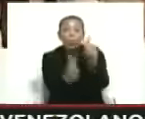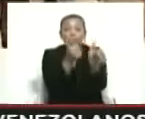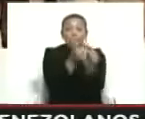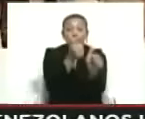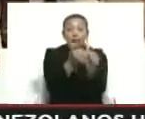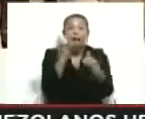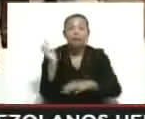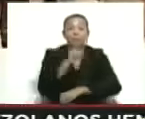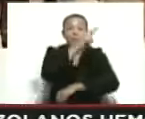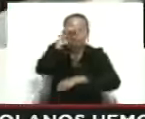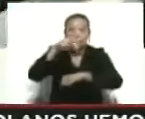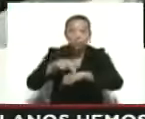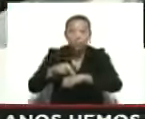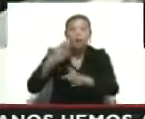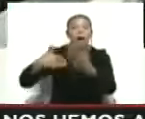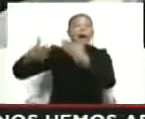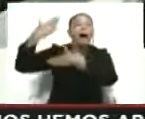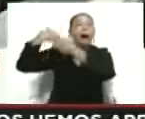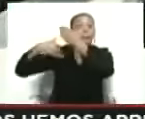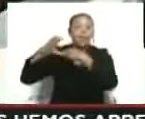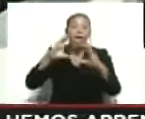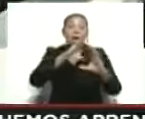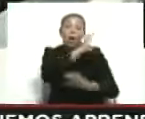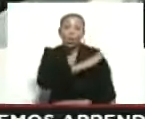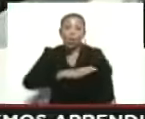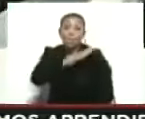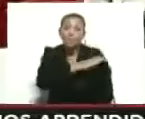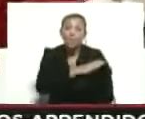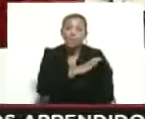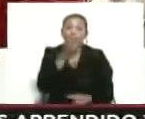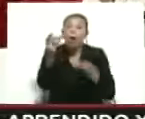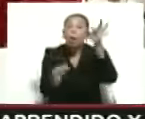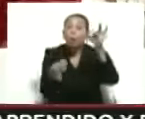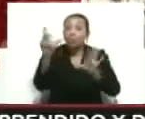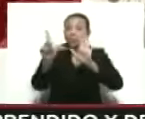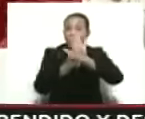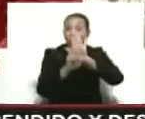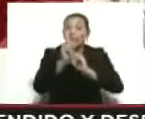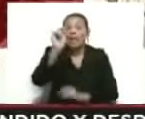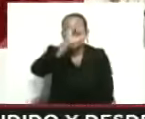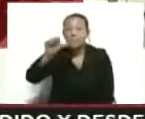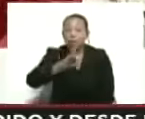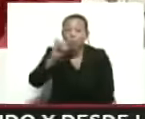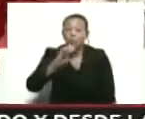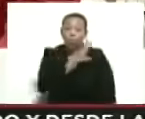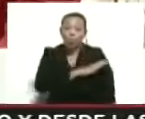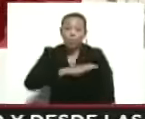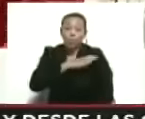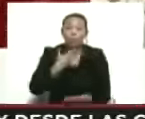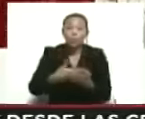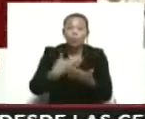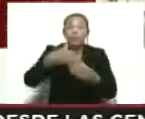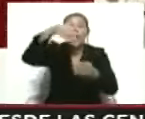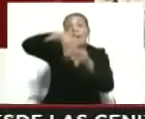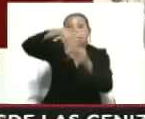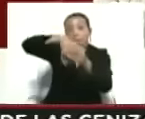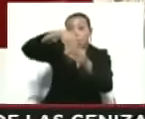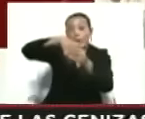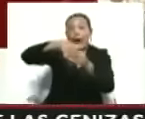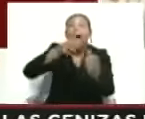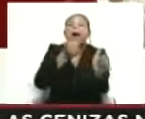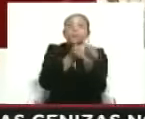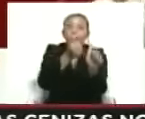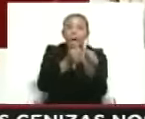Asamblea Nacional, secretaria del Comité de Postulaciones Judiciales y secretaria del Comité de Postulaciones Electorales y